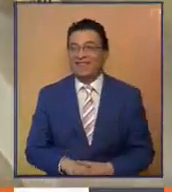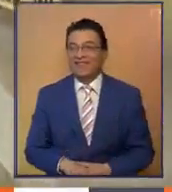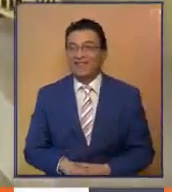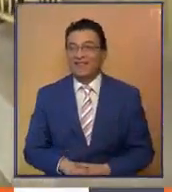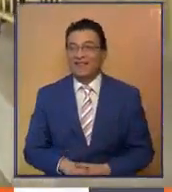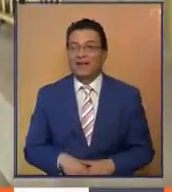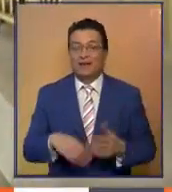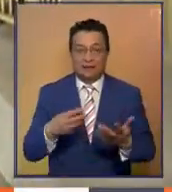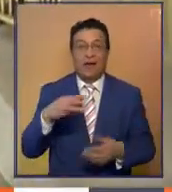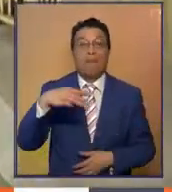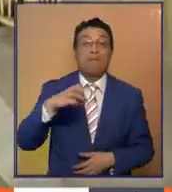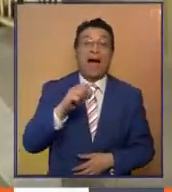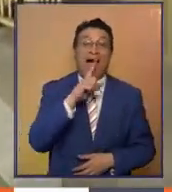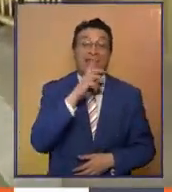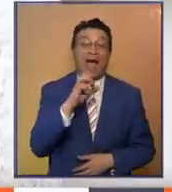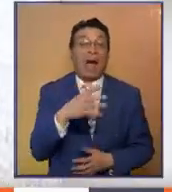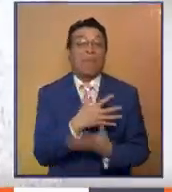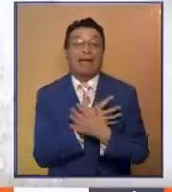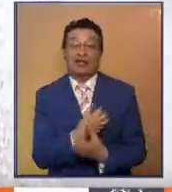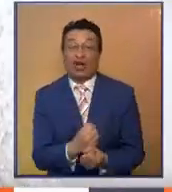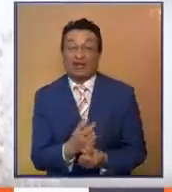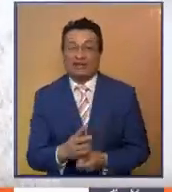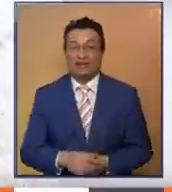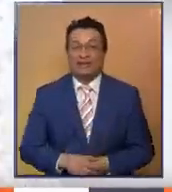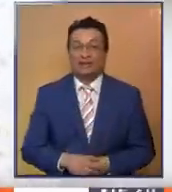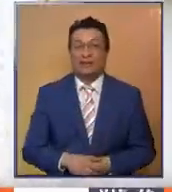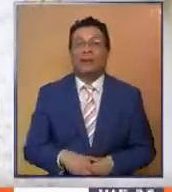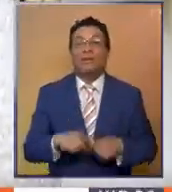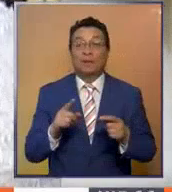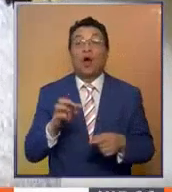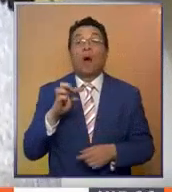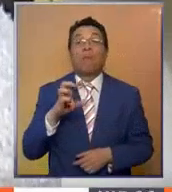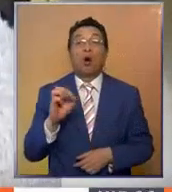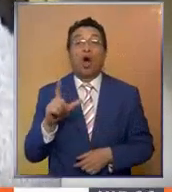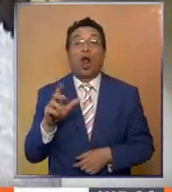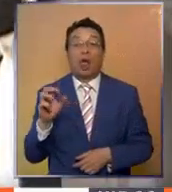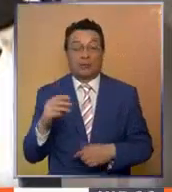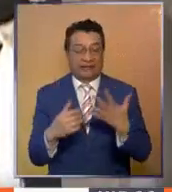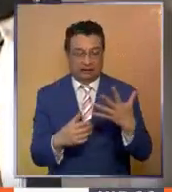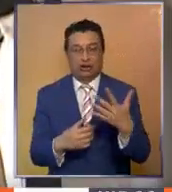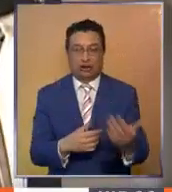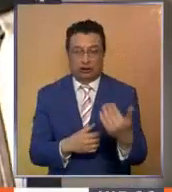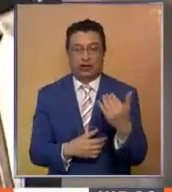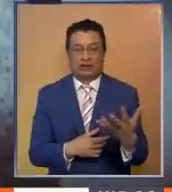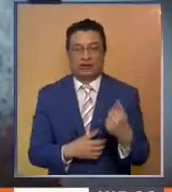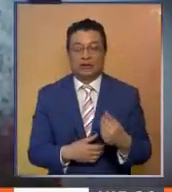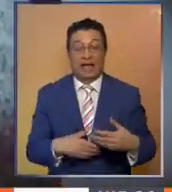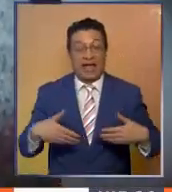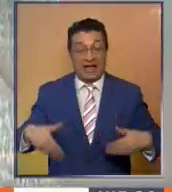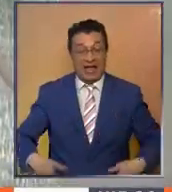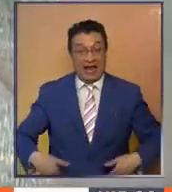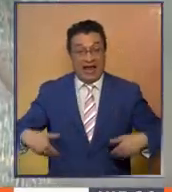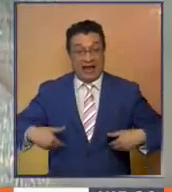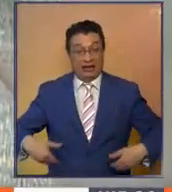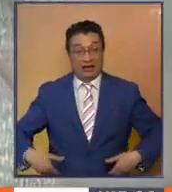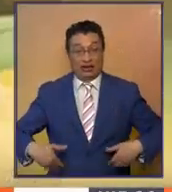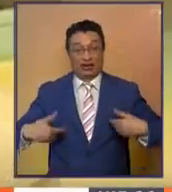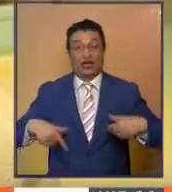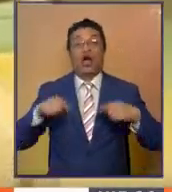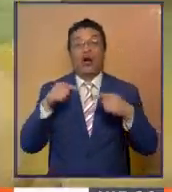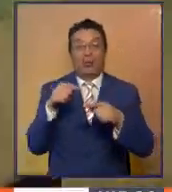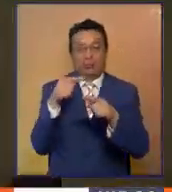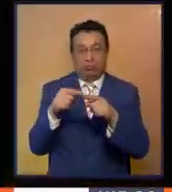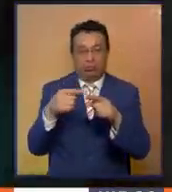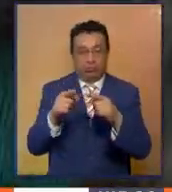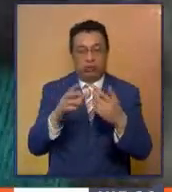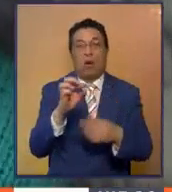mata pasiones, oiga, pero oiga, mira, mira, oiga, de pola. Son buenas calidad, quiero 5, deme 5. Los calzoncillos se suman a la variada oferta